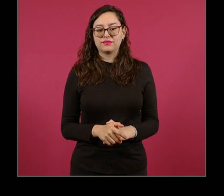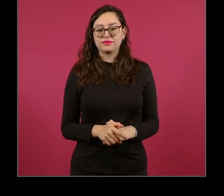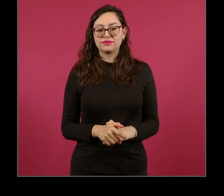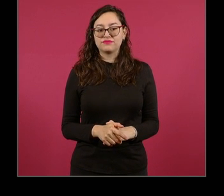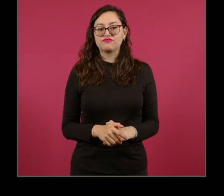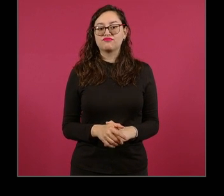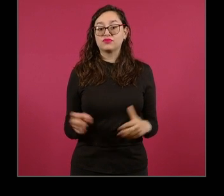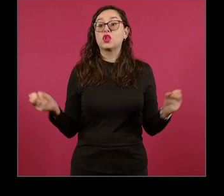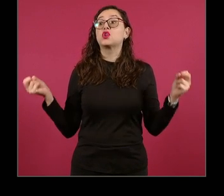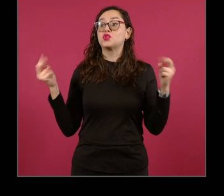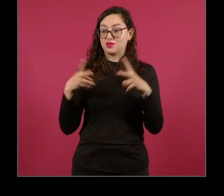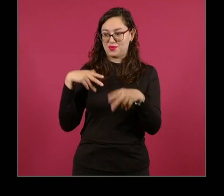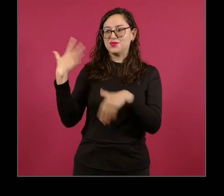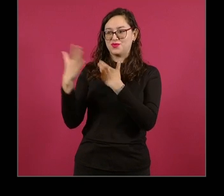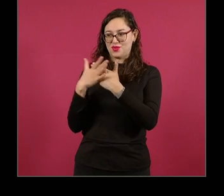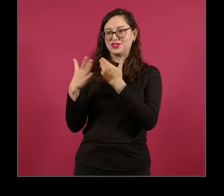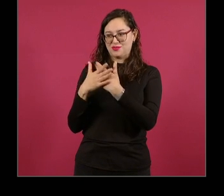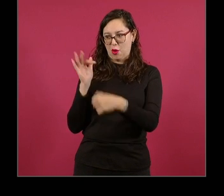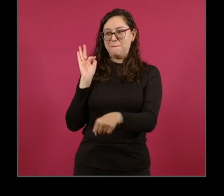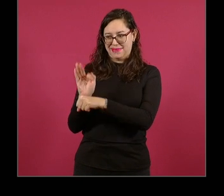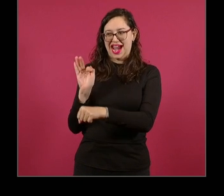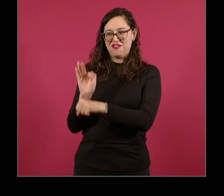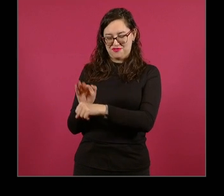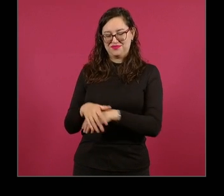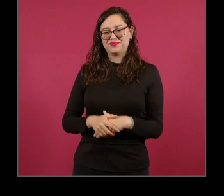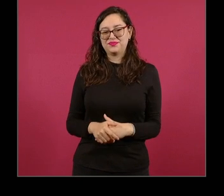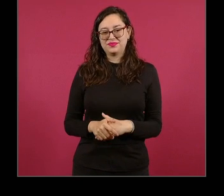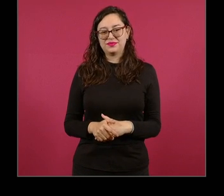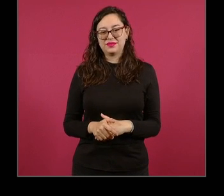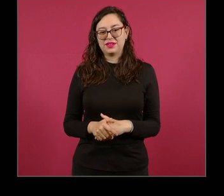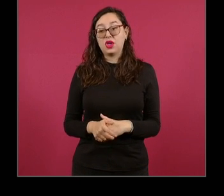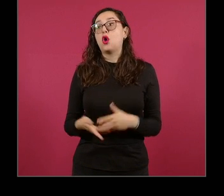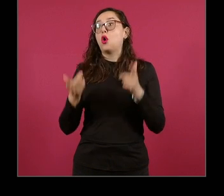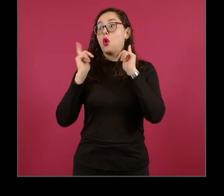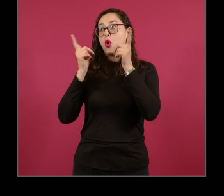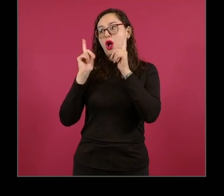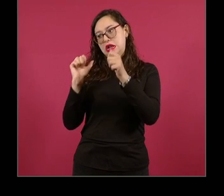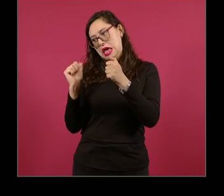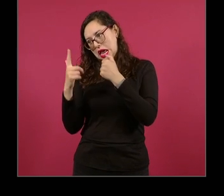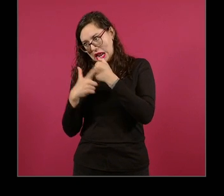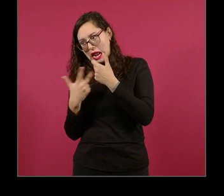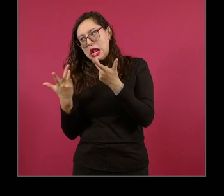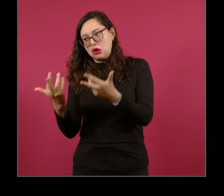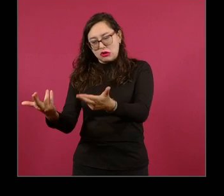Nos vemos para el chiquete a paro, ¿eh? Sí, señor. Ojalá que me traigan algo de Dublín.